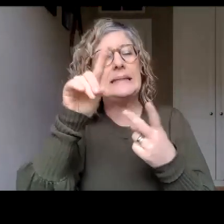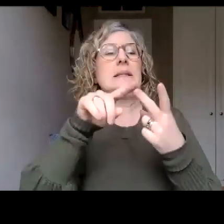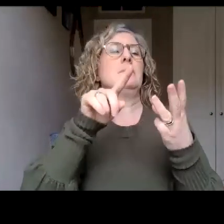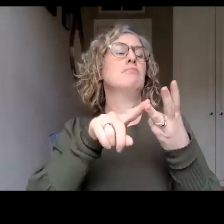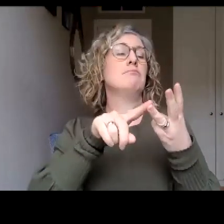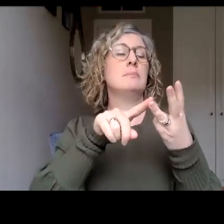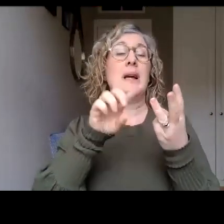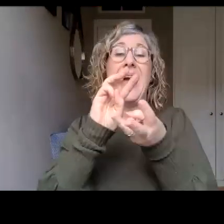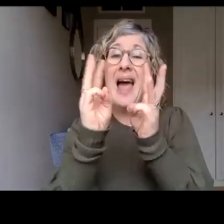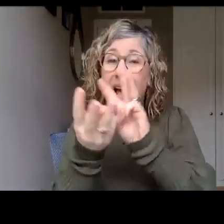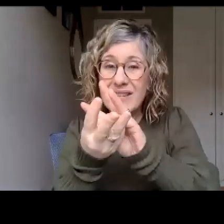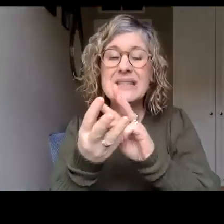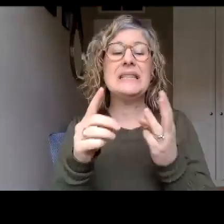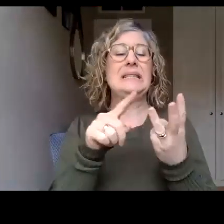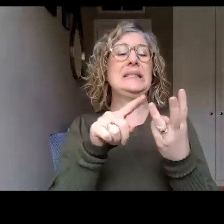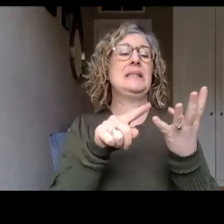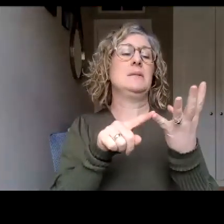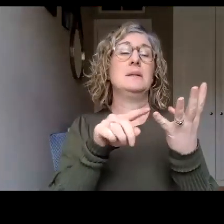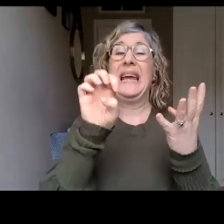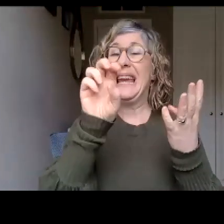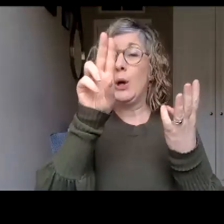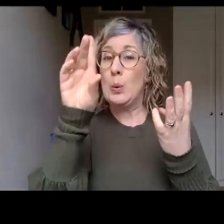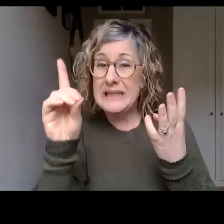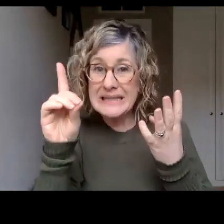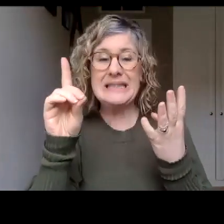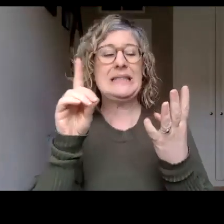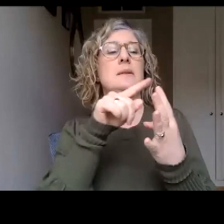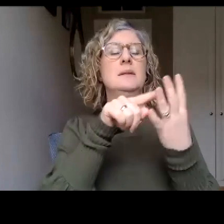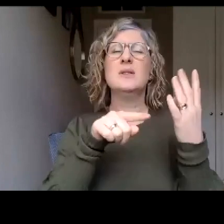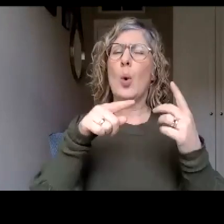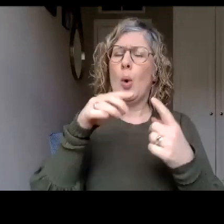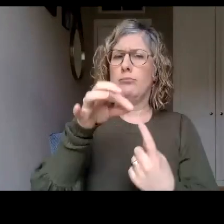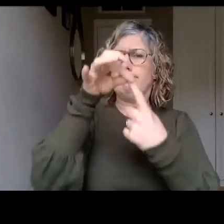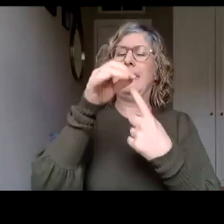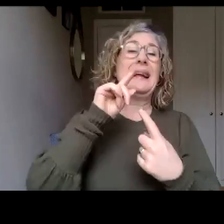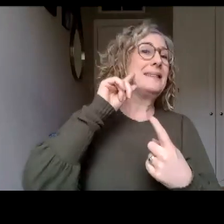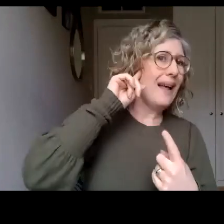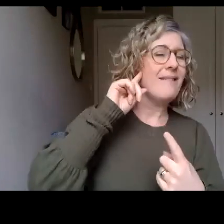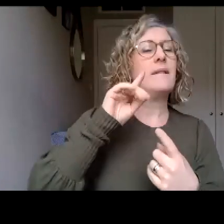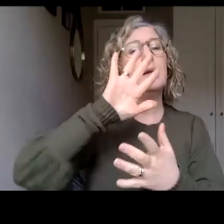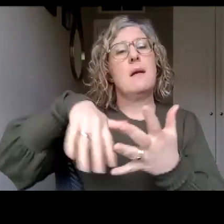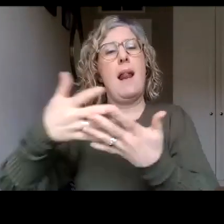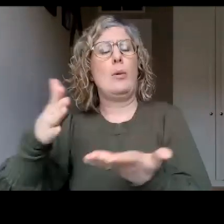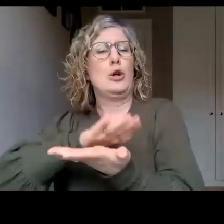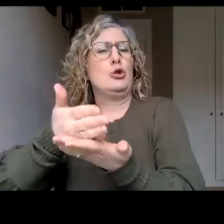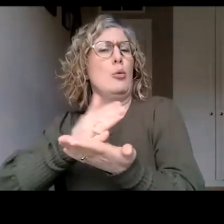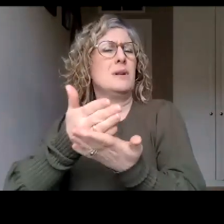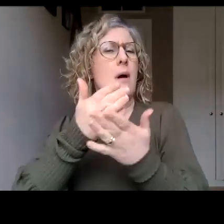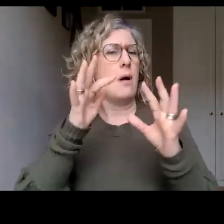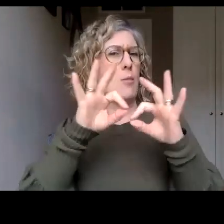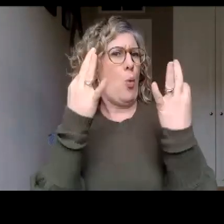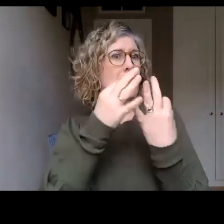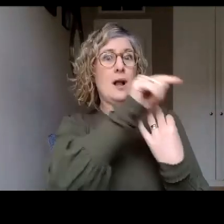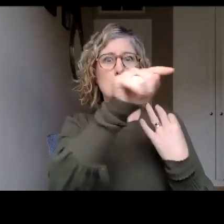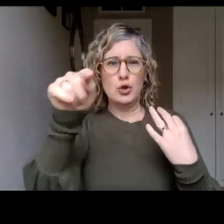sin una acreditación como tal. Entonces, WASLI, la FDC, ASLI, la UD también